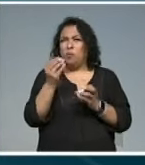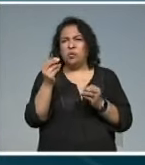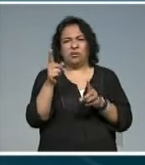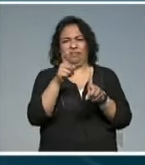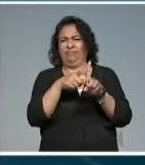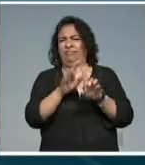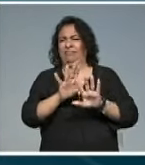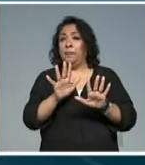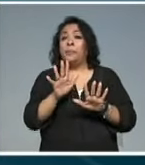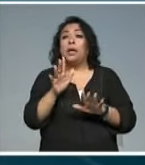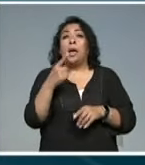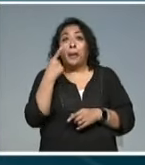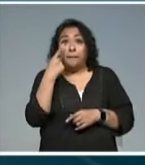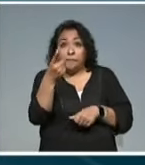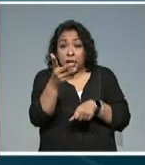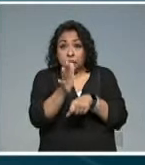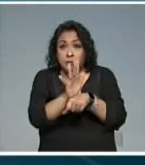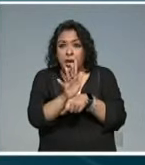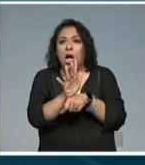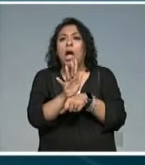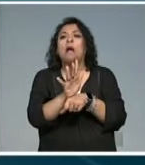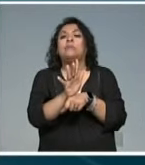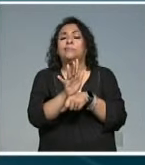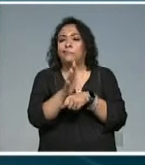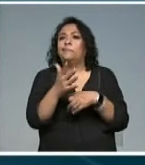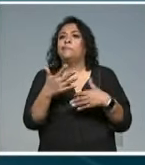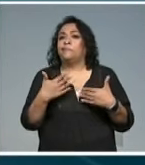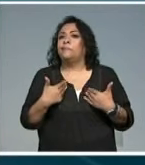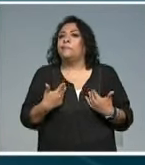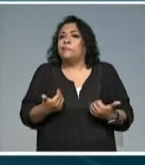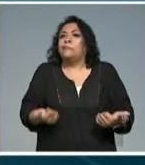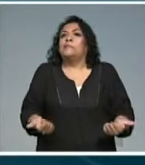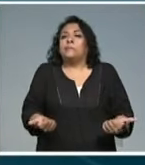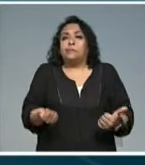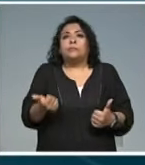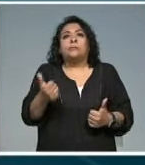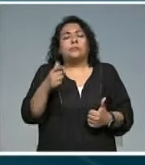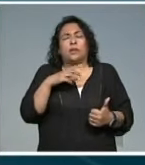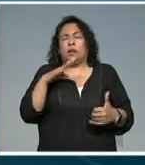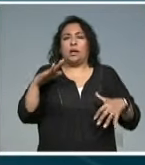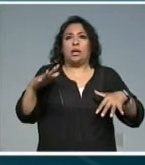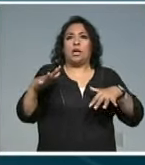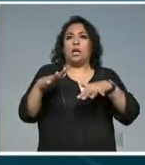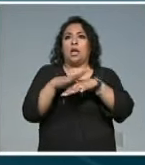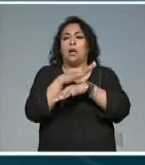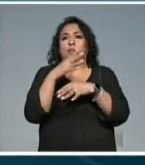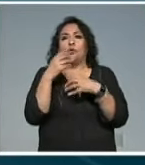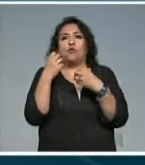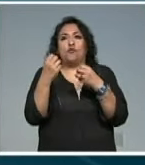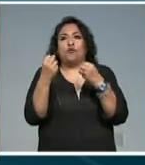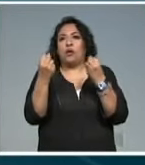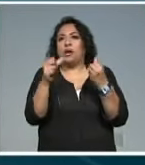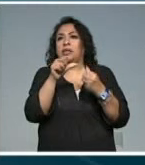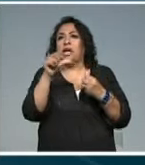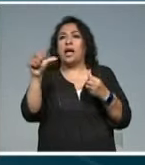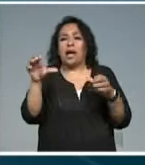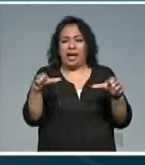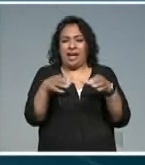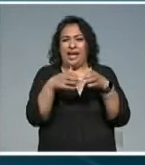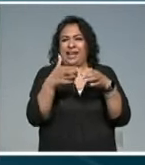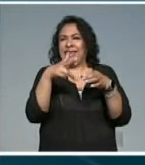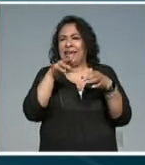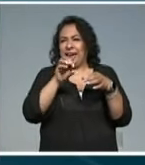critican, pero cuando ves la película encuentras que tiene un significado y que te presenta un giro contundente en referencia al género y en